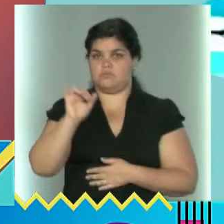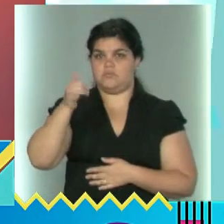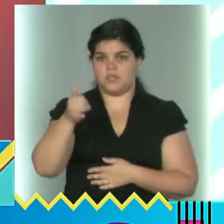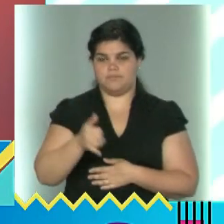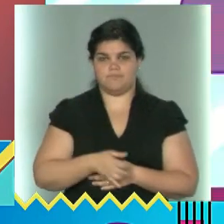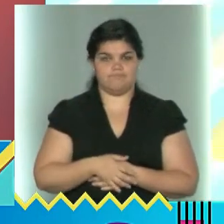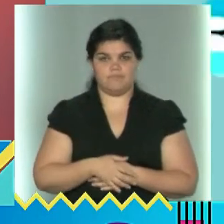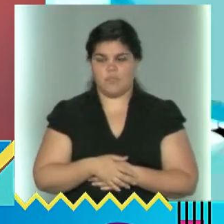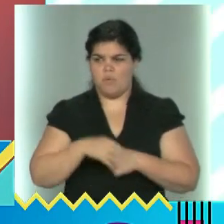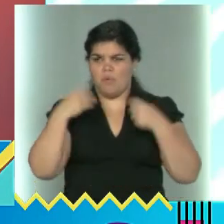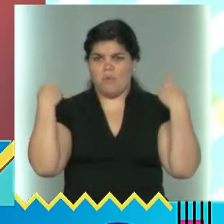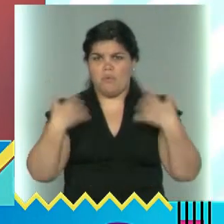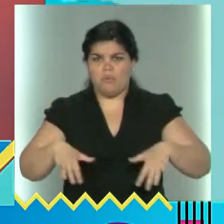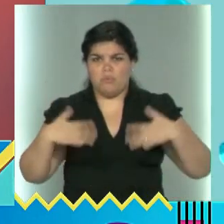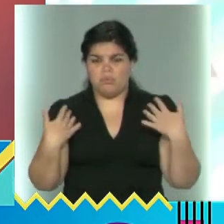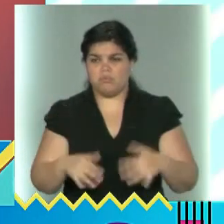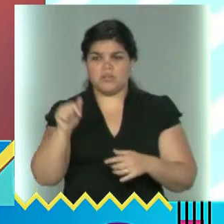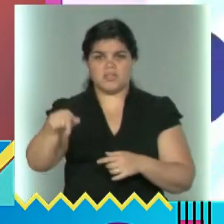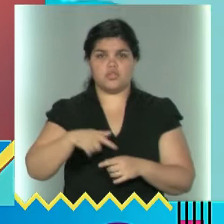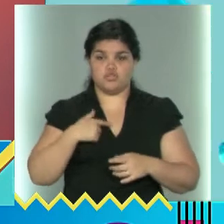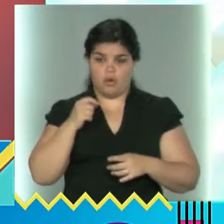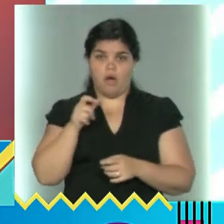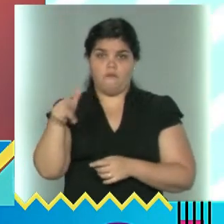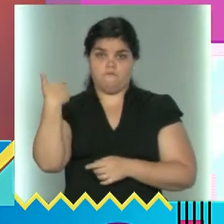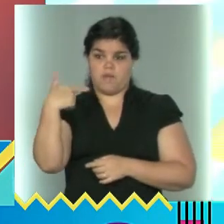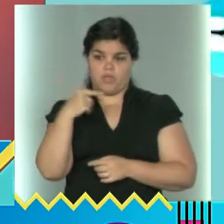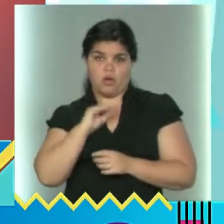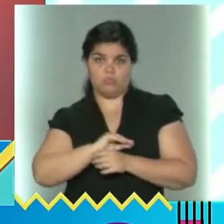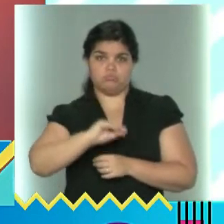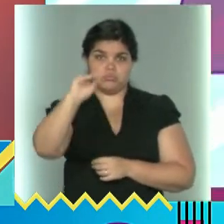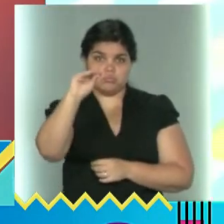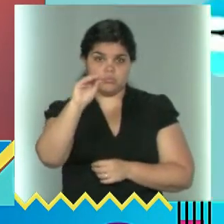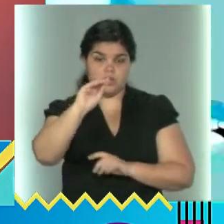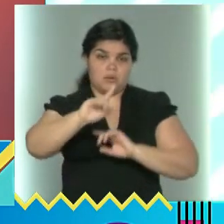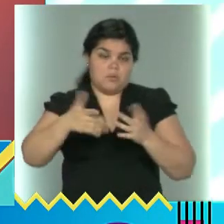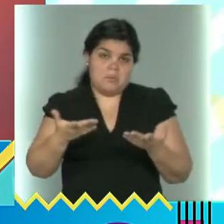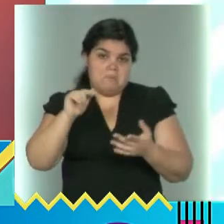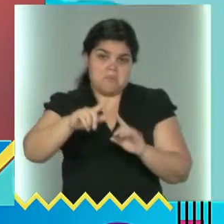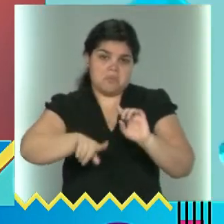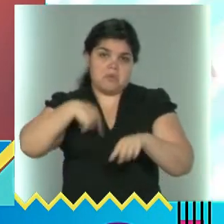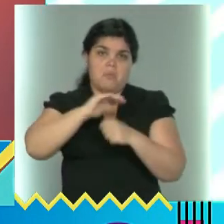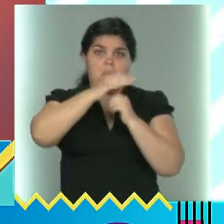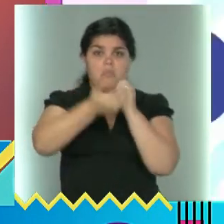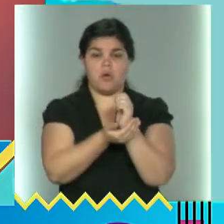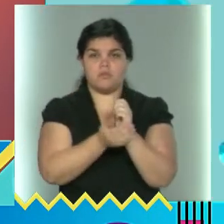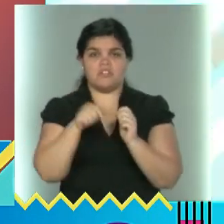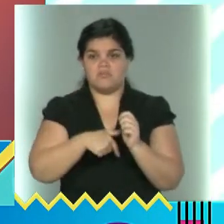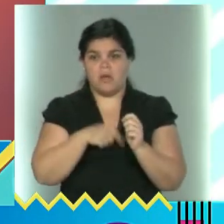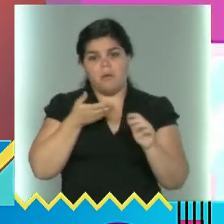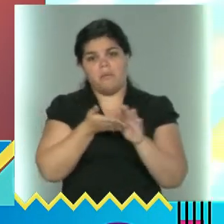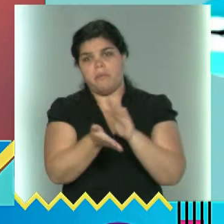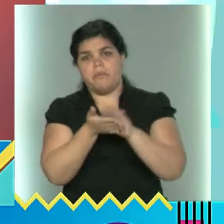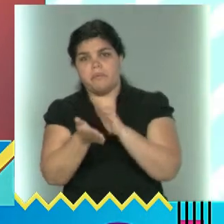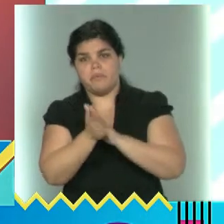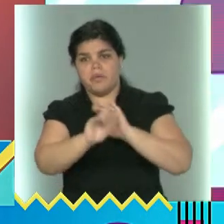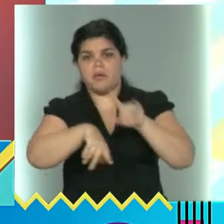fue impresionante porque yo publiqué el video y digo, bueno, o sea, yo empecé a hacer prótesis y todavía no tenía gente para dárselas, digo,